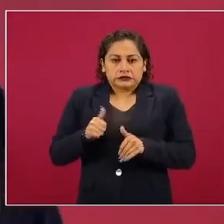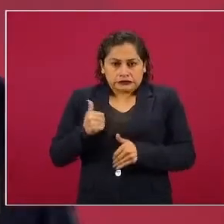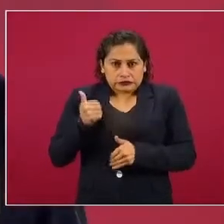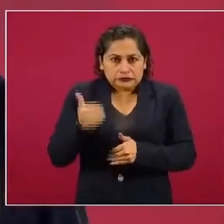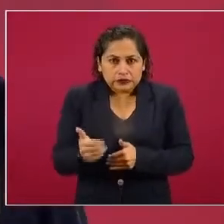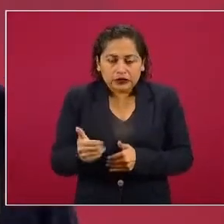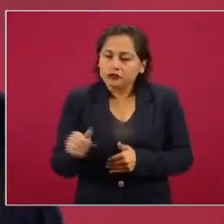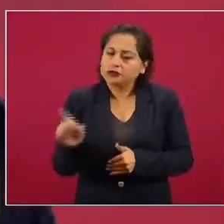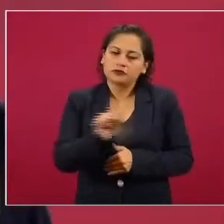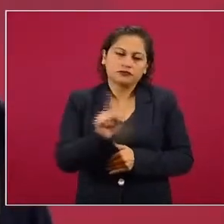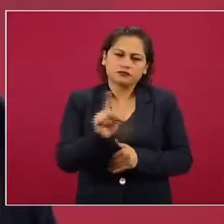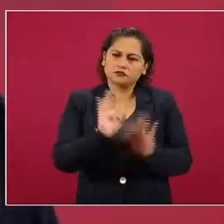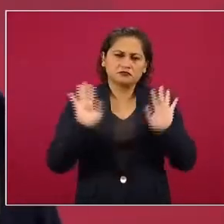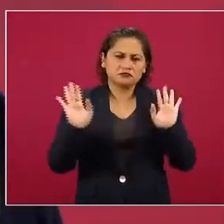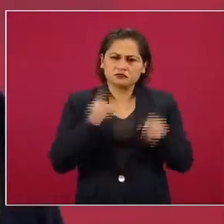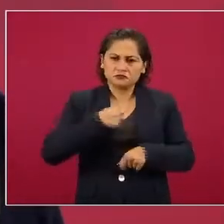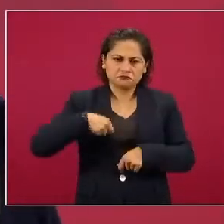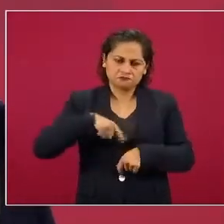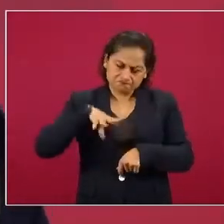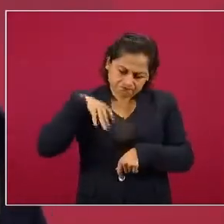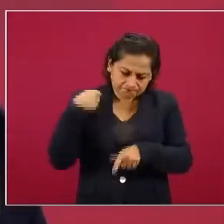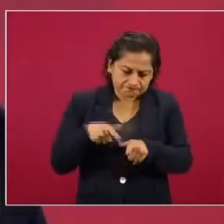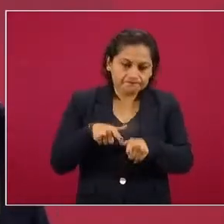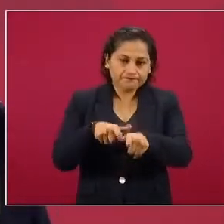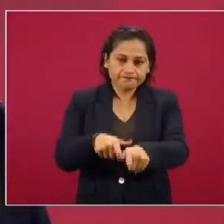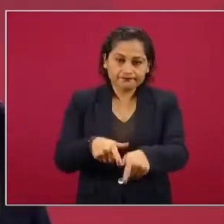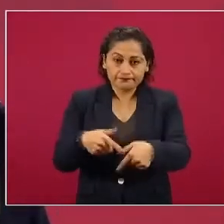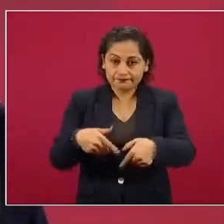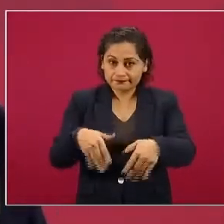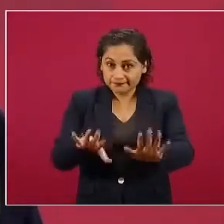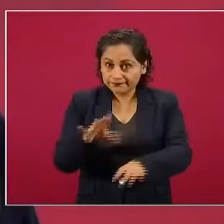Y miren que ha sido difícil